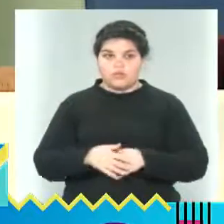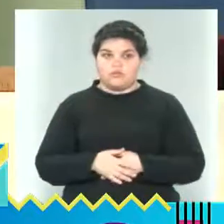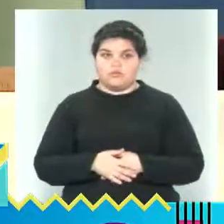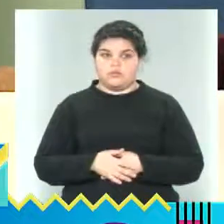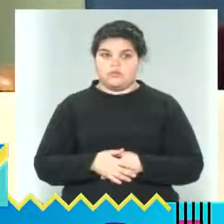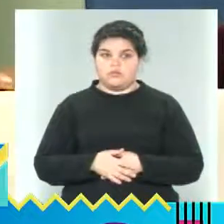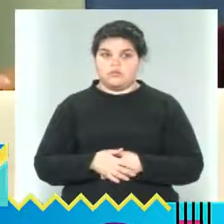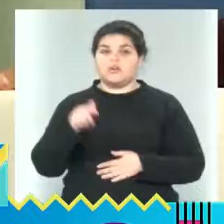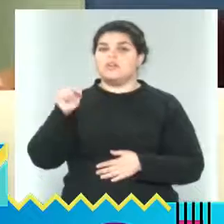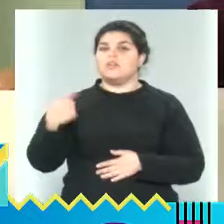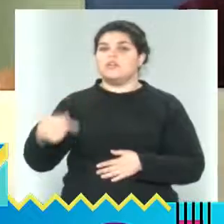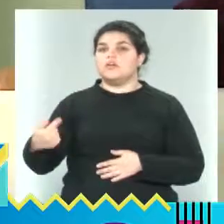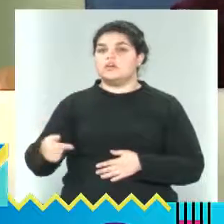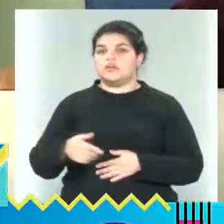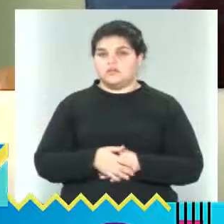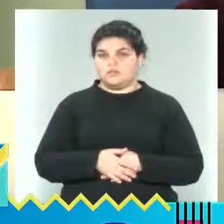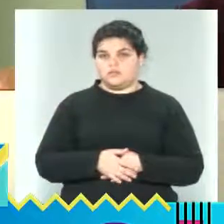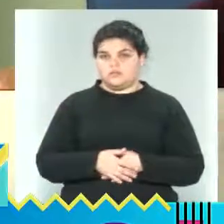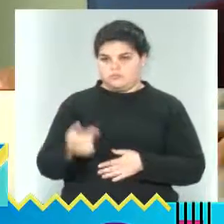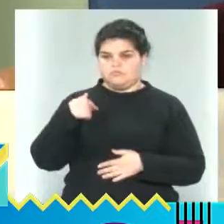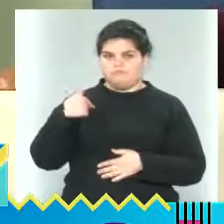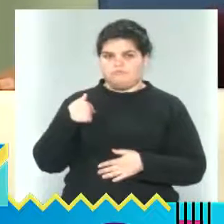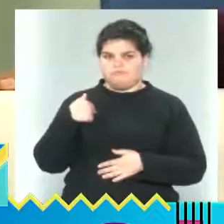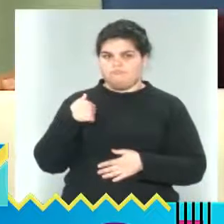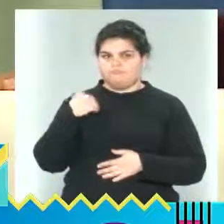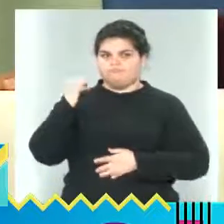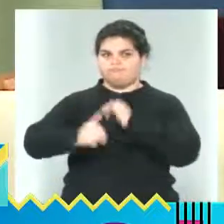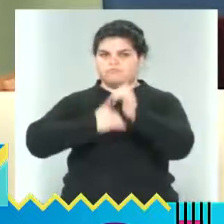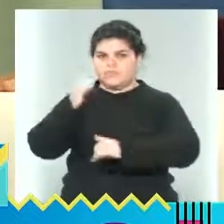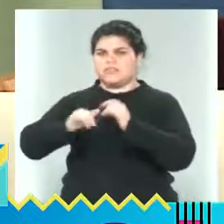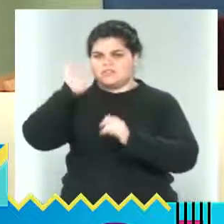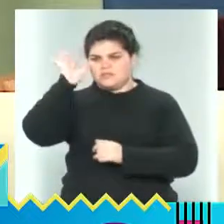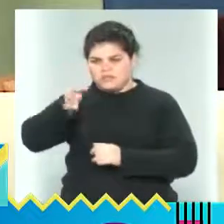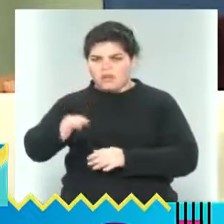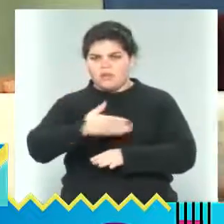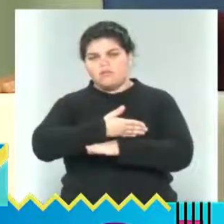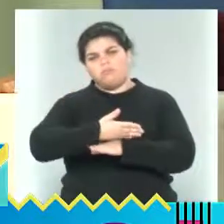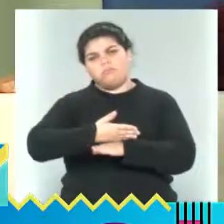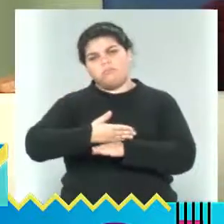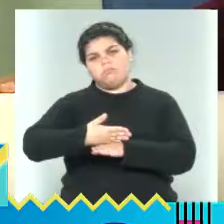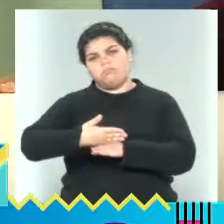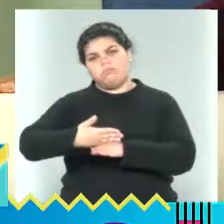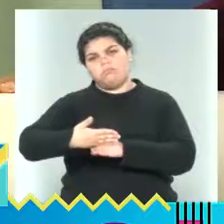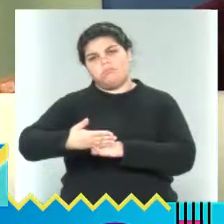yo veo una evolución muy grande en el tema de educación. Sí, nos falta un camino larguísimo por recorrer,